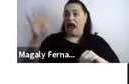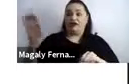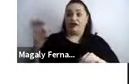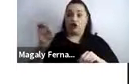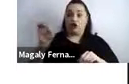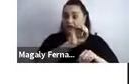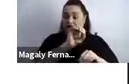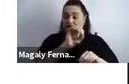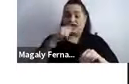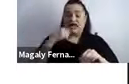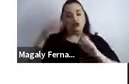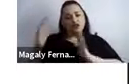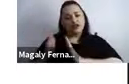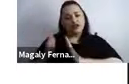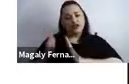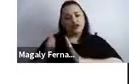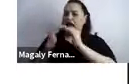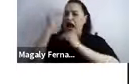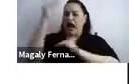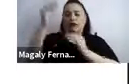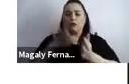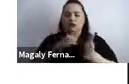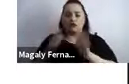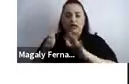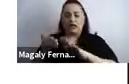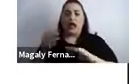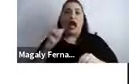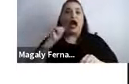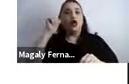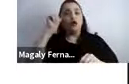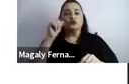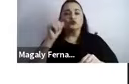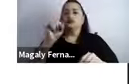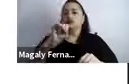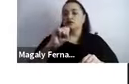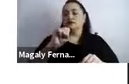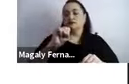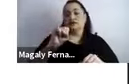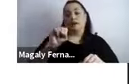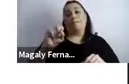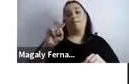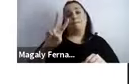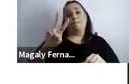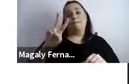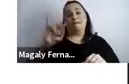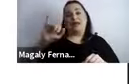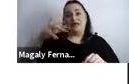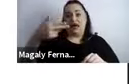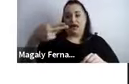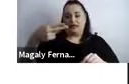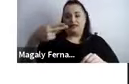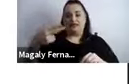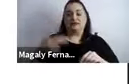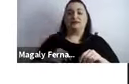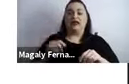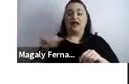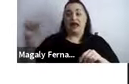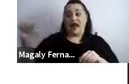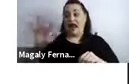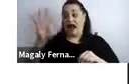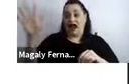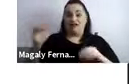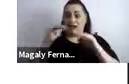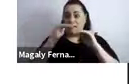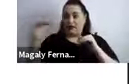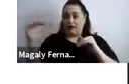90 a situaciones de altísima mortalidad de adultos por el SIDA en el África meridional. Ello me